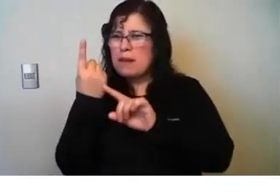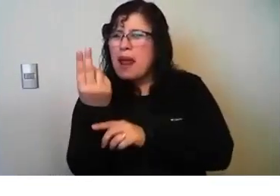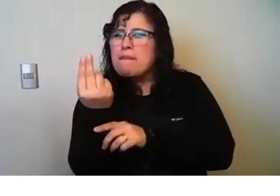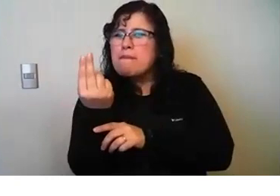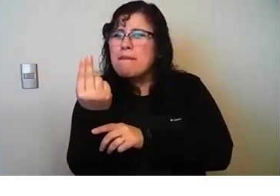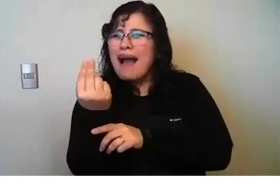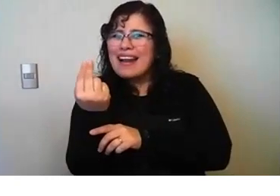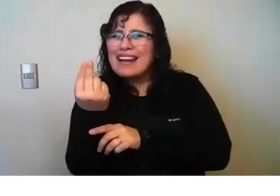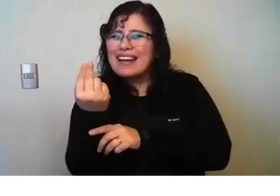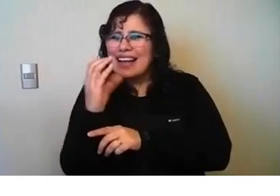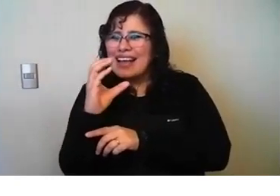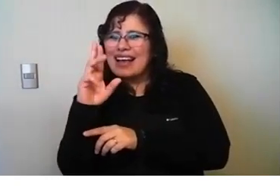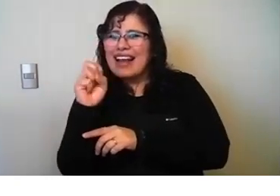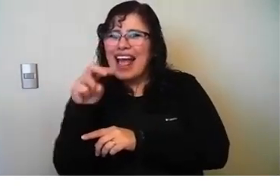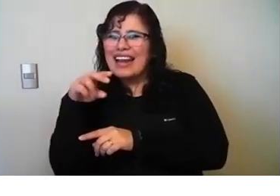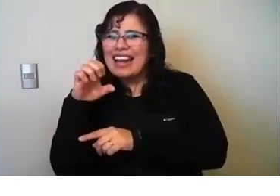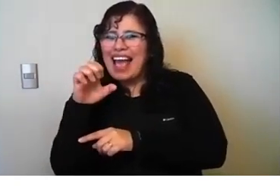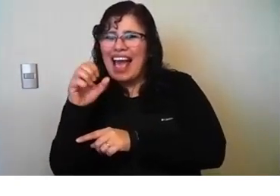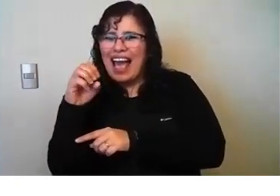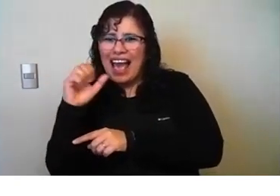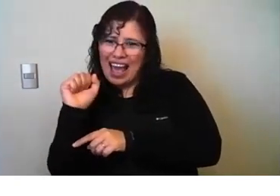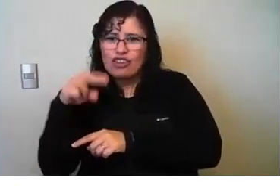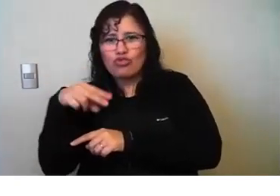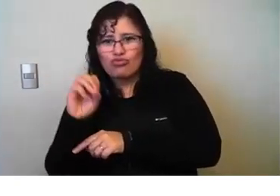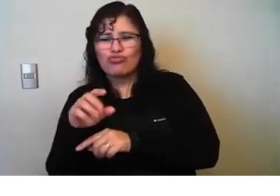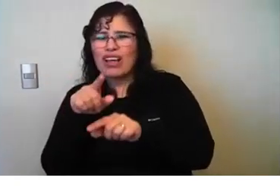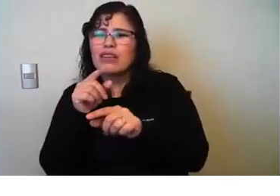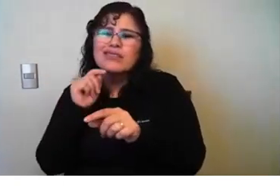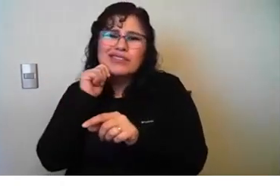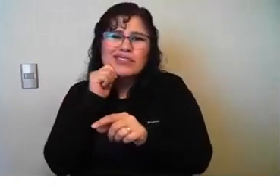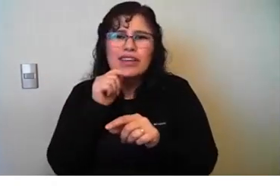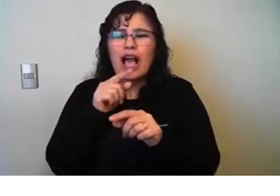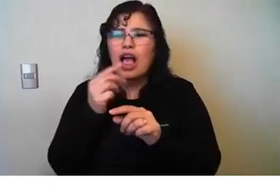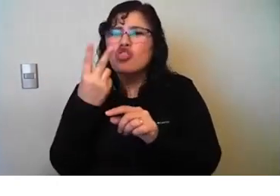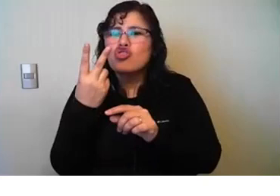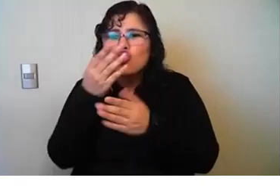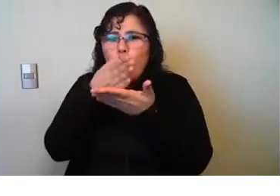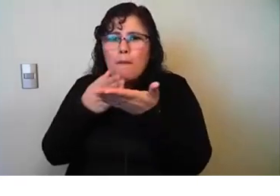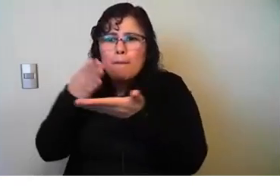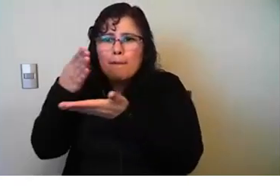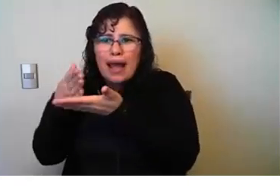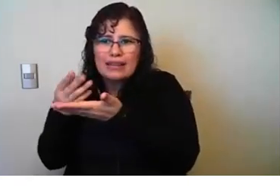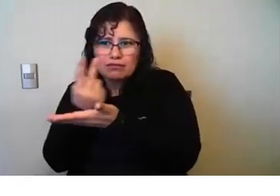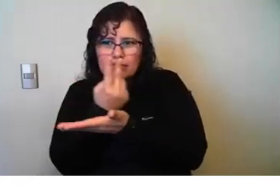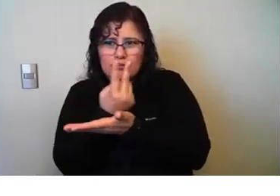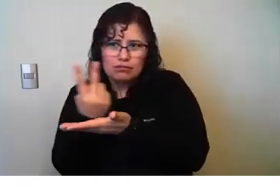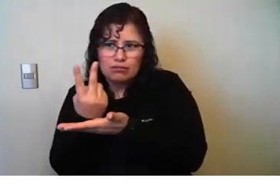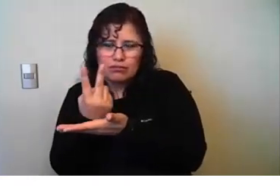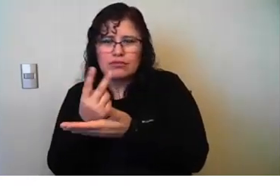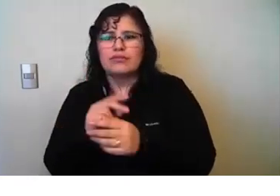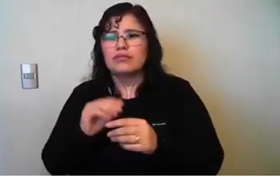no hemos hablado, que incluye dos partes, ¿sí? El bulbo